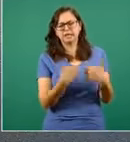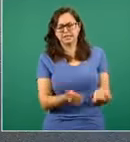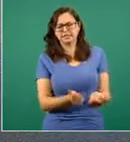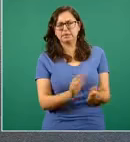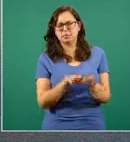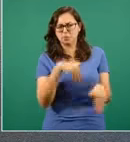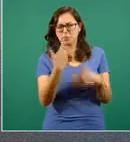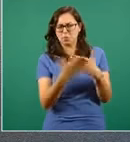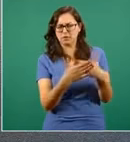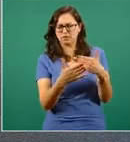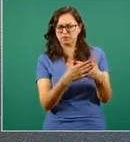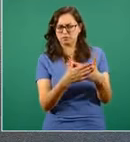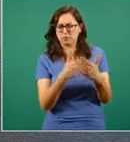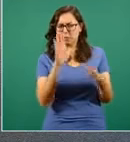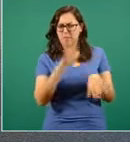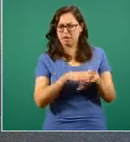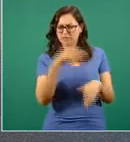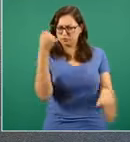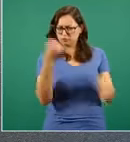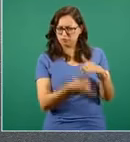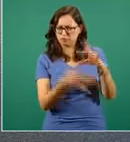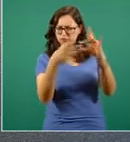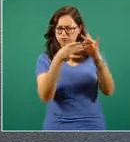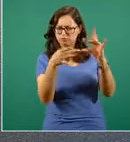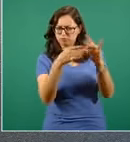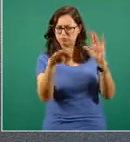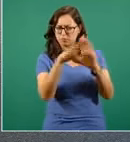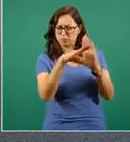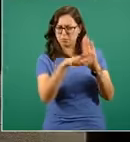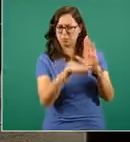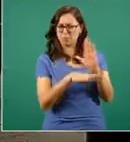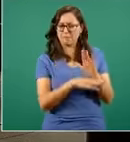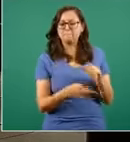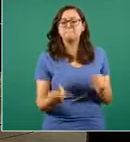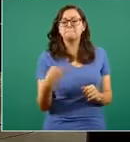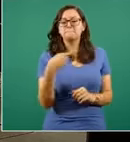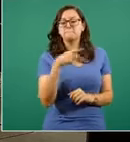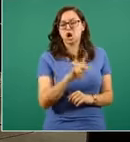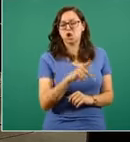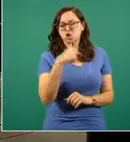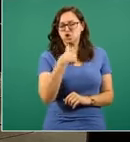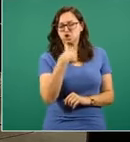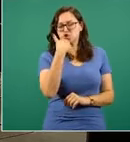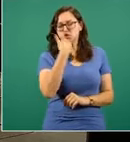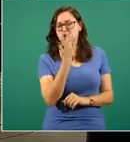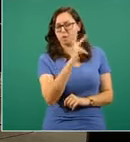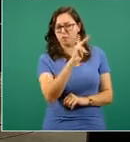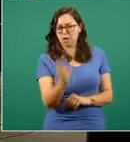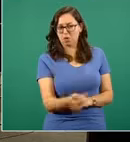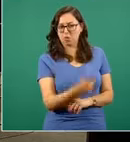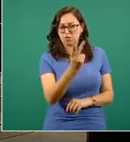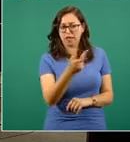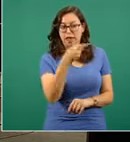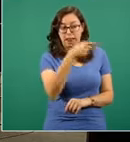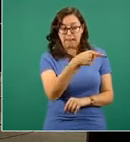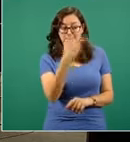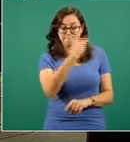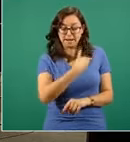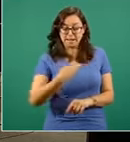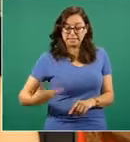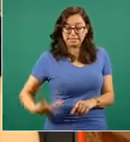clínico, solamente saber si este protocolo clínico que se aplicó al presidente tiene que